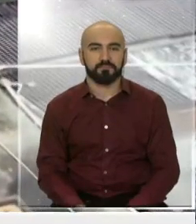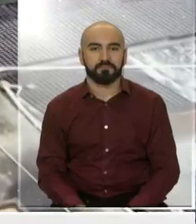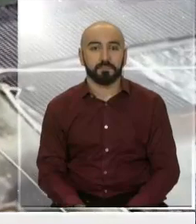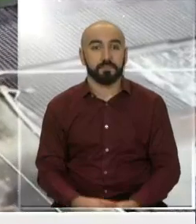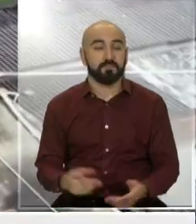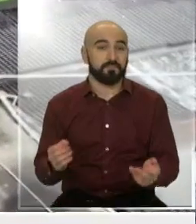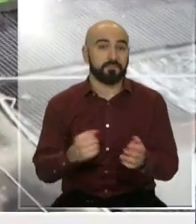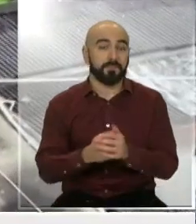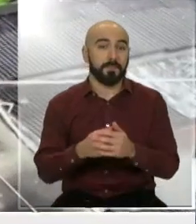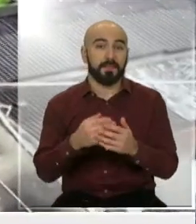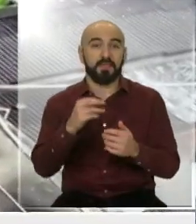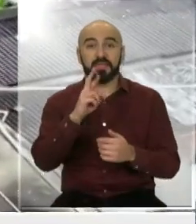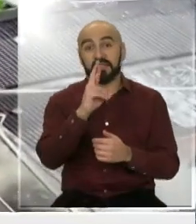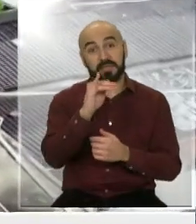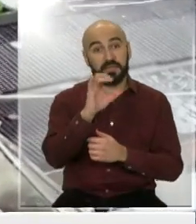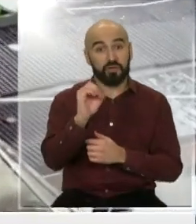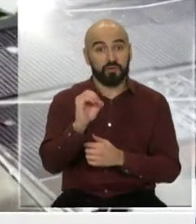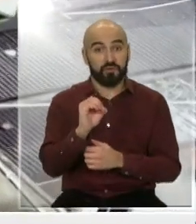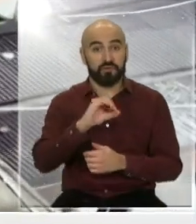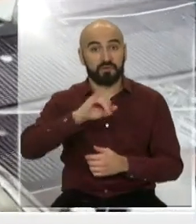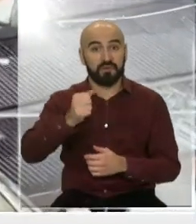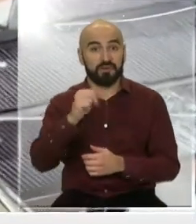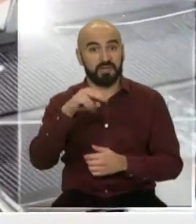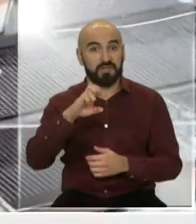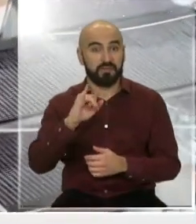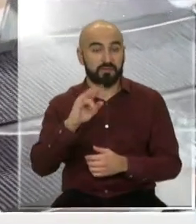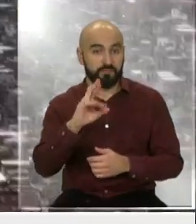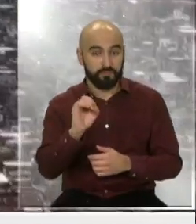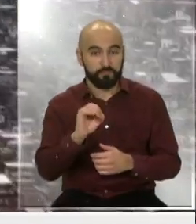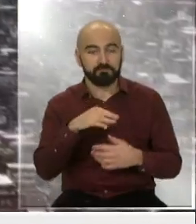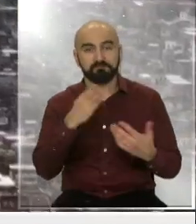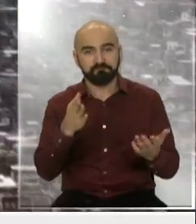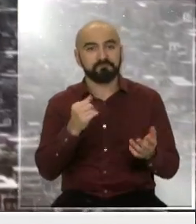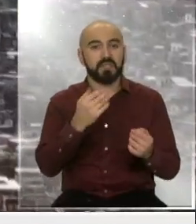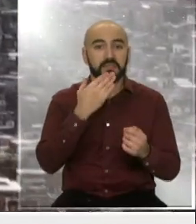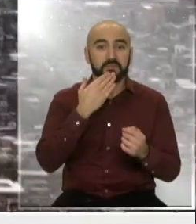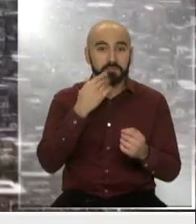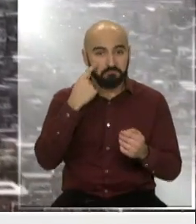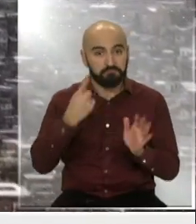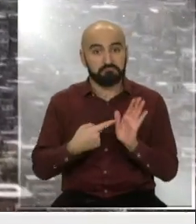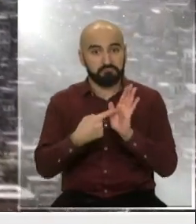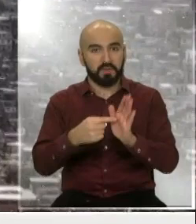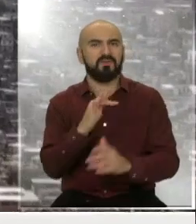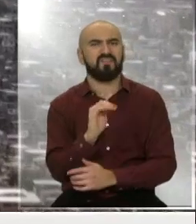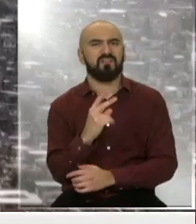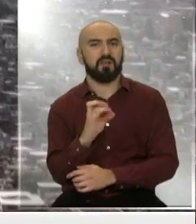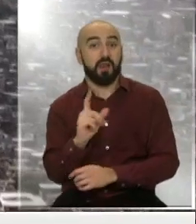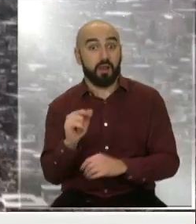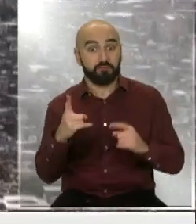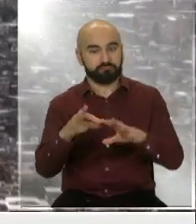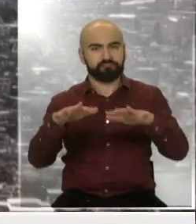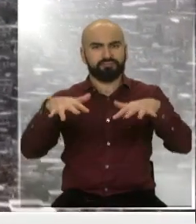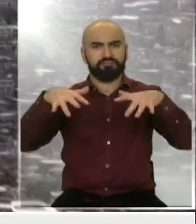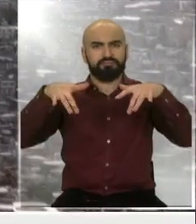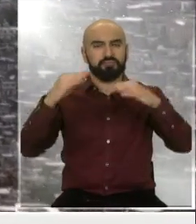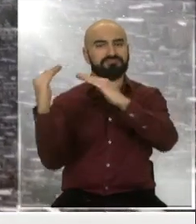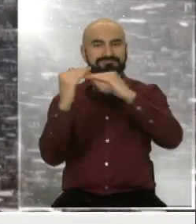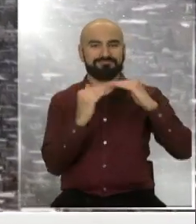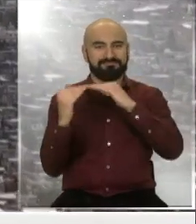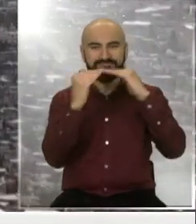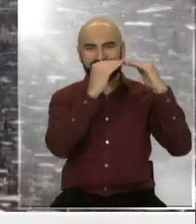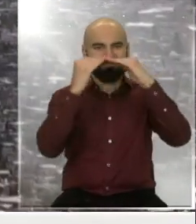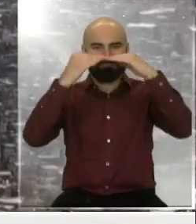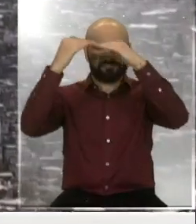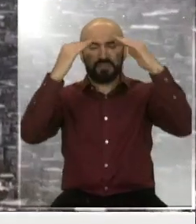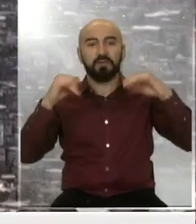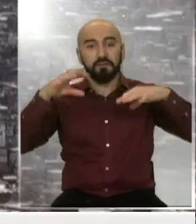Río de Janeiro también enfrenta grandes desafíos. Esta es Rosina, la favela más grande de Brasil, comunidad